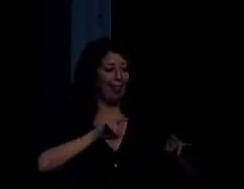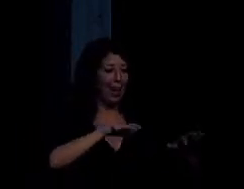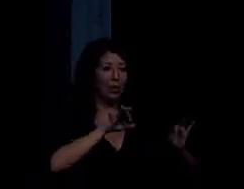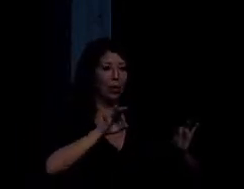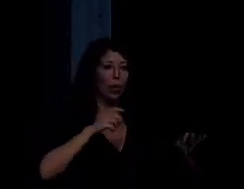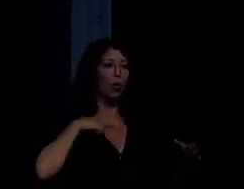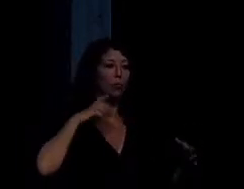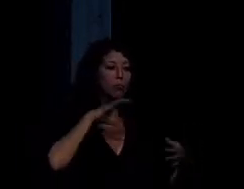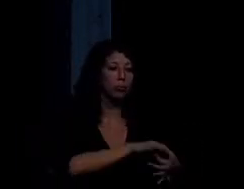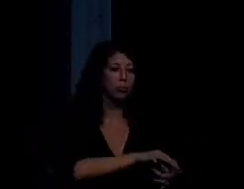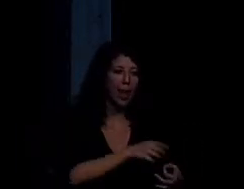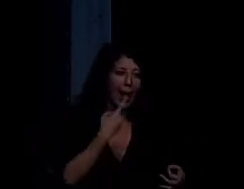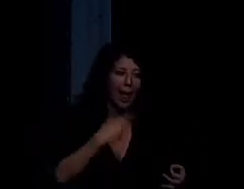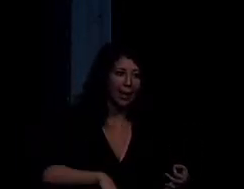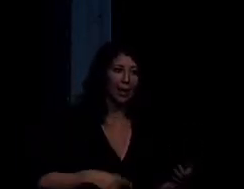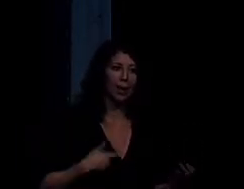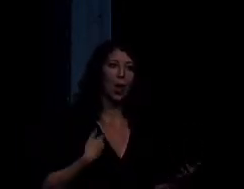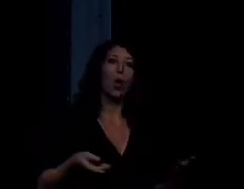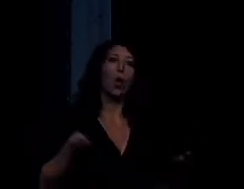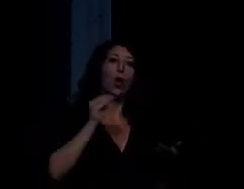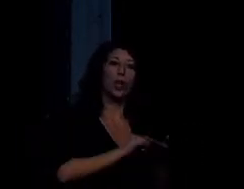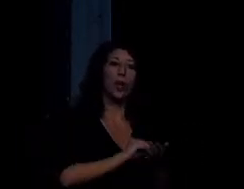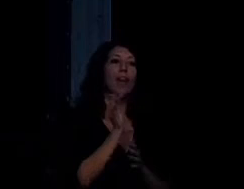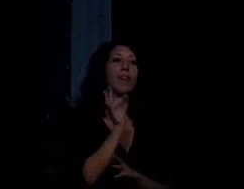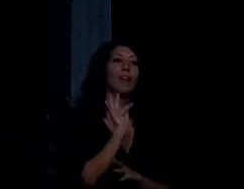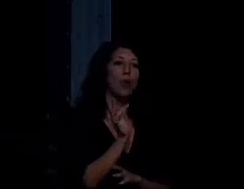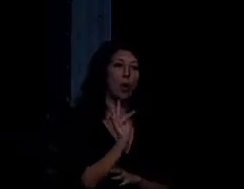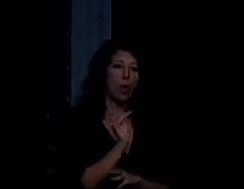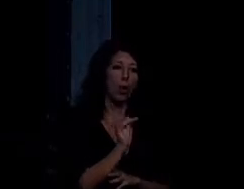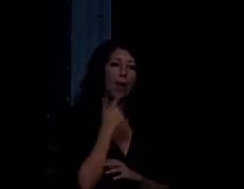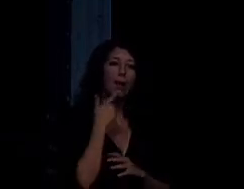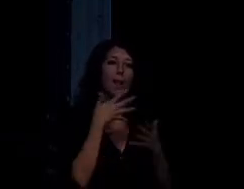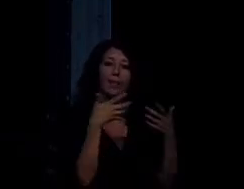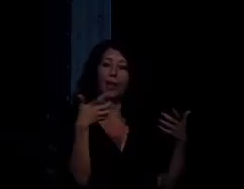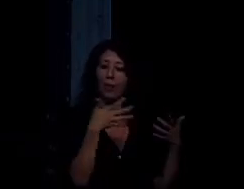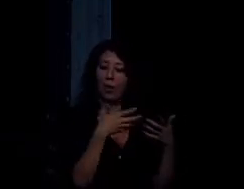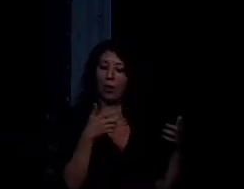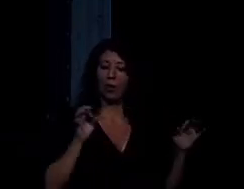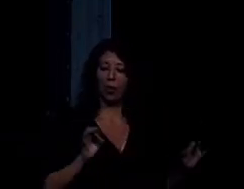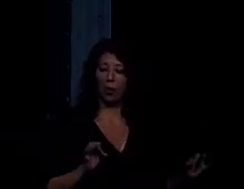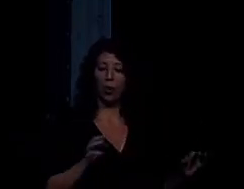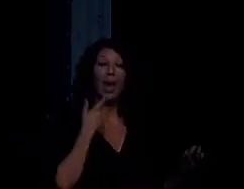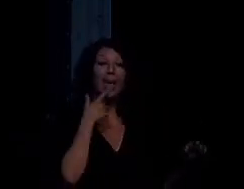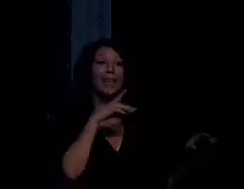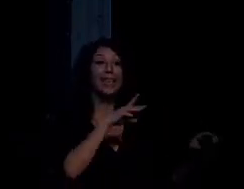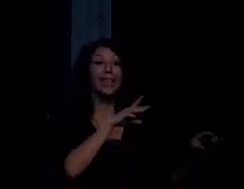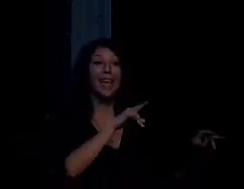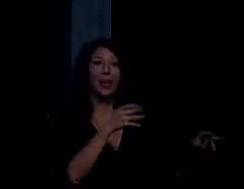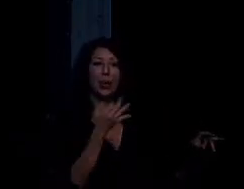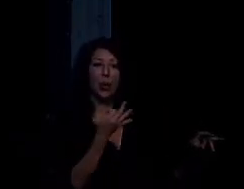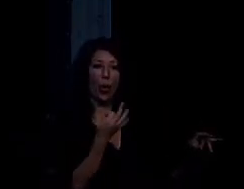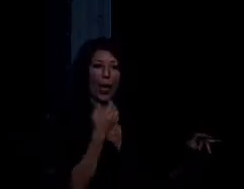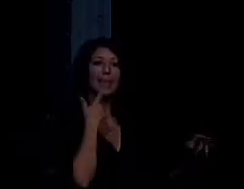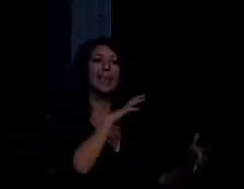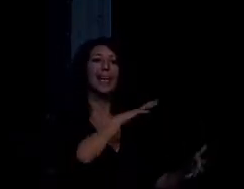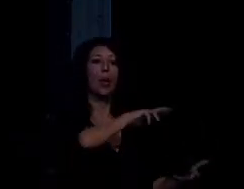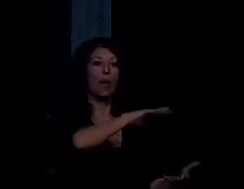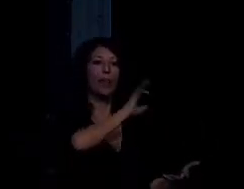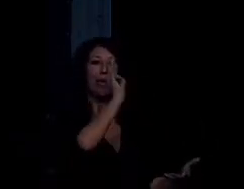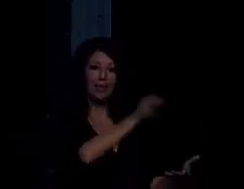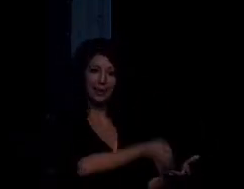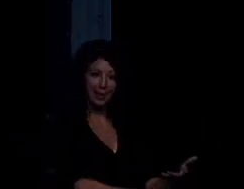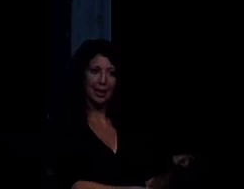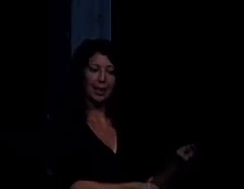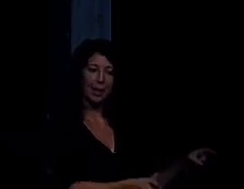Y vuelvo otra vez a Foucault con esta definición que dice... Territorio es sin duda una noción geográfica, pero es en